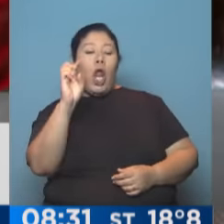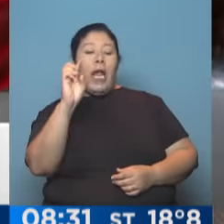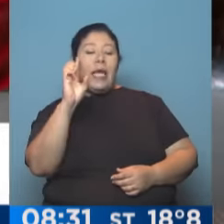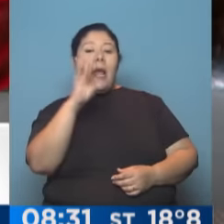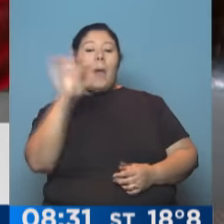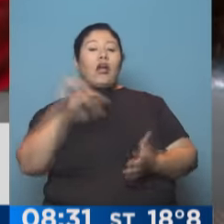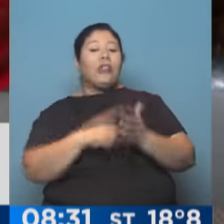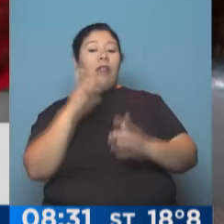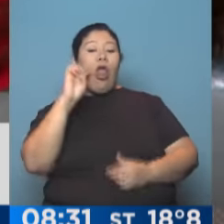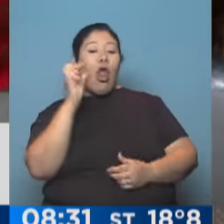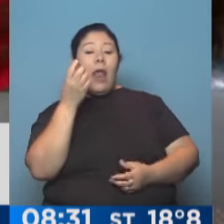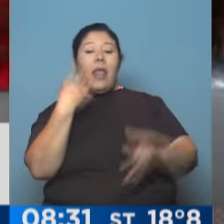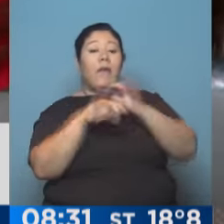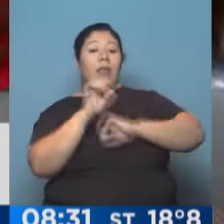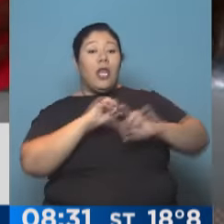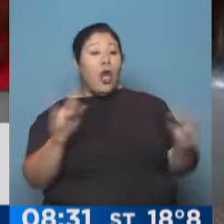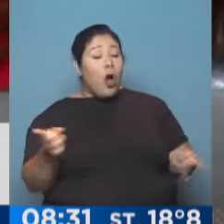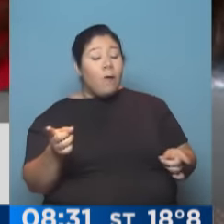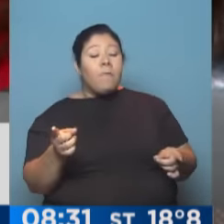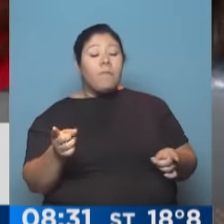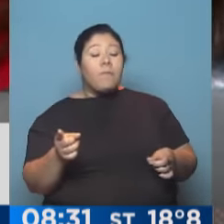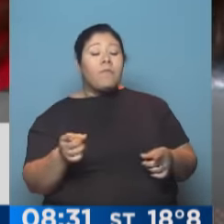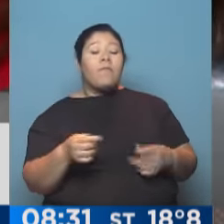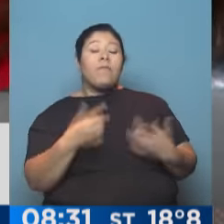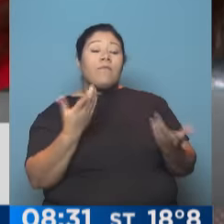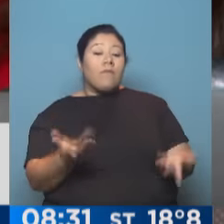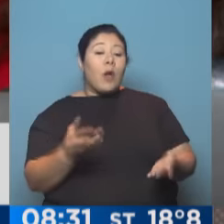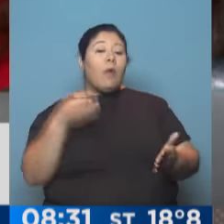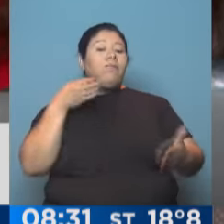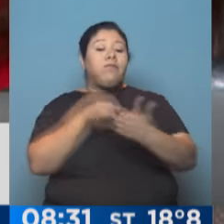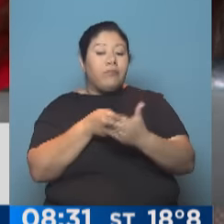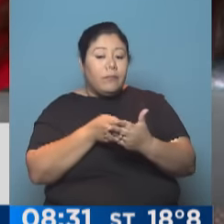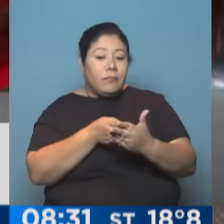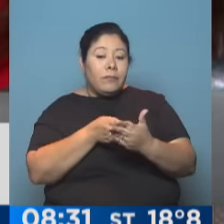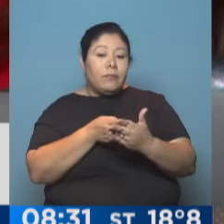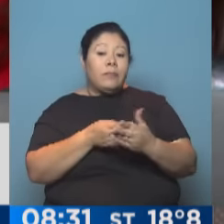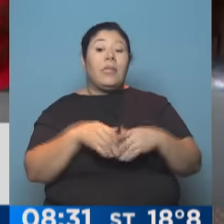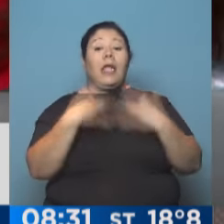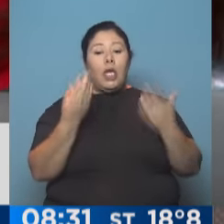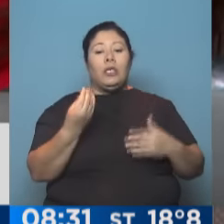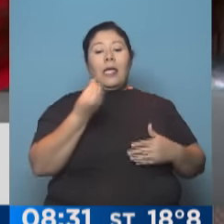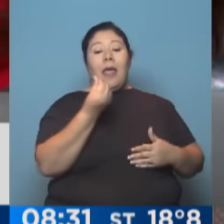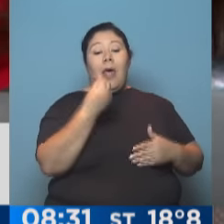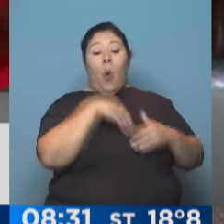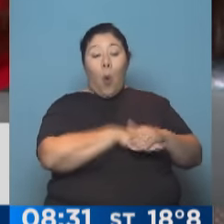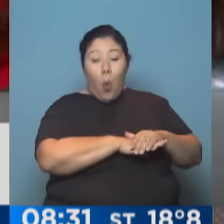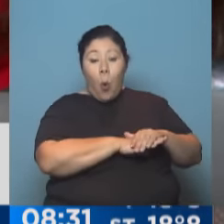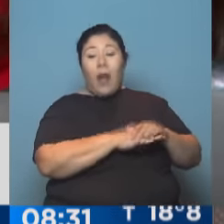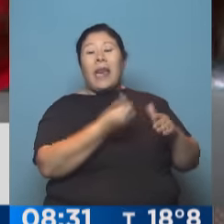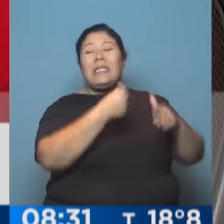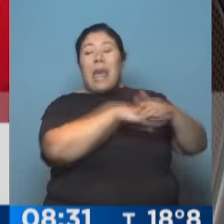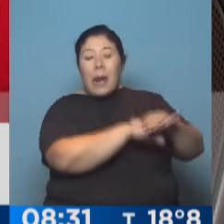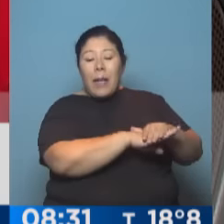impedirle los dólares negarle los dólares a los a los importadores ayer con esto hubo una baja de reservas justamente por este tema